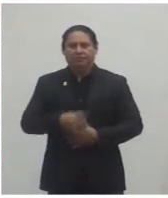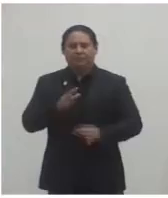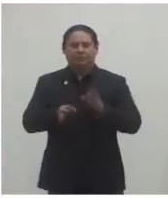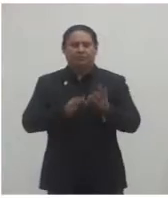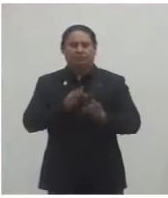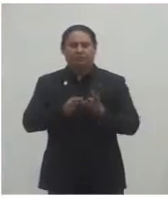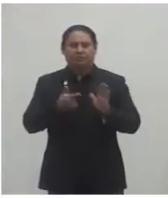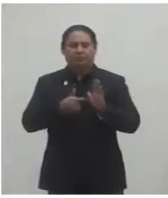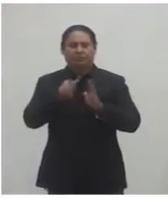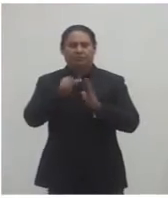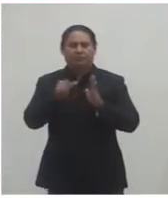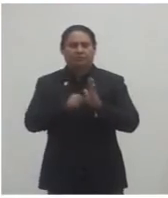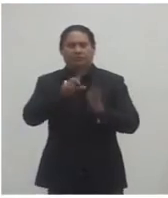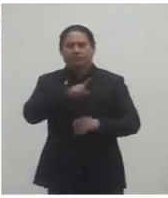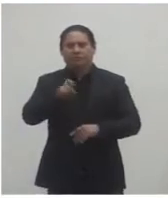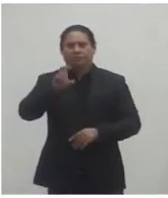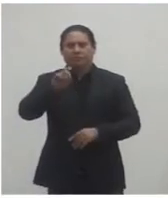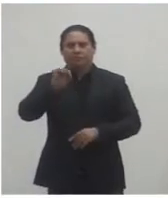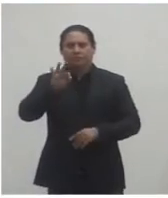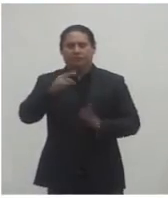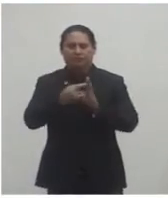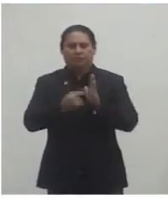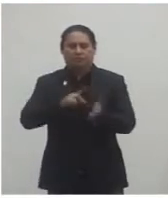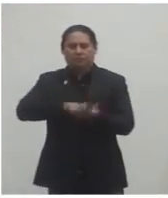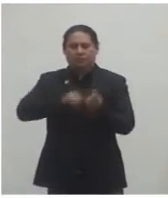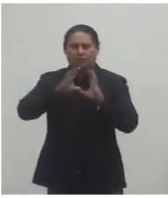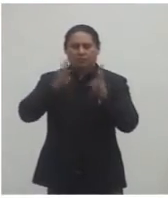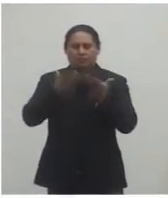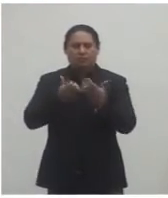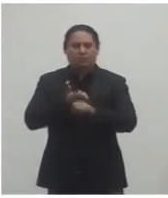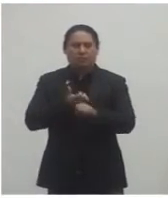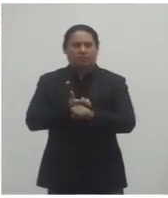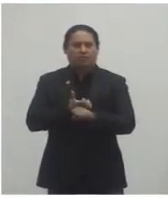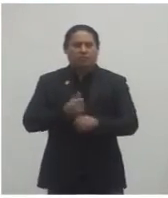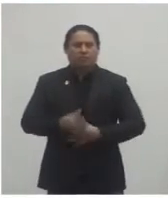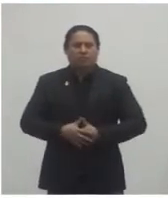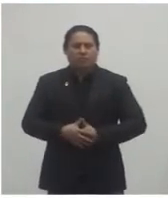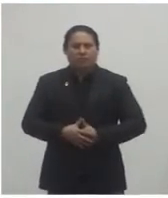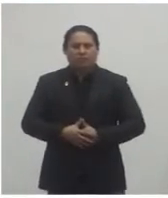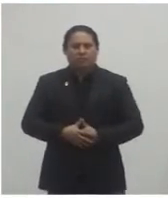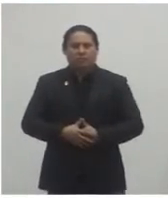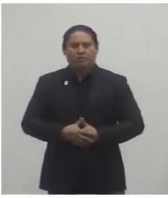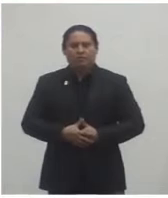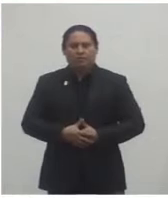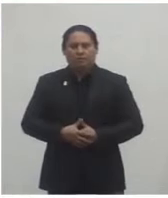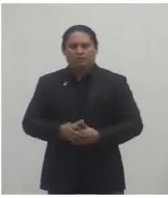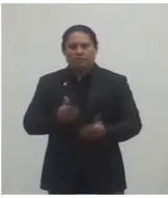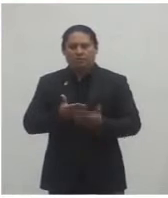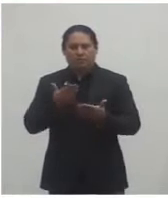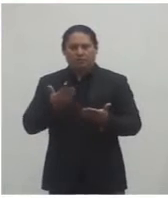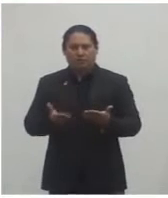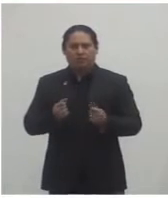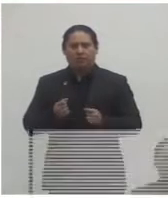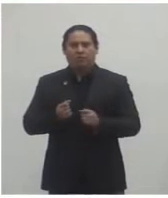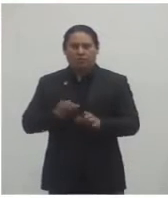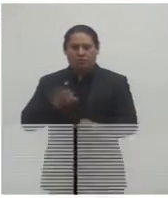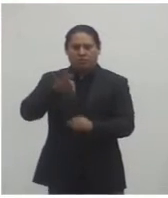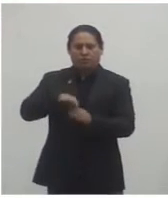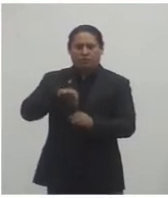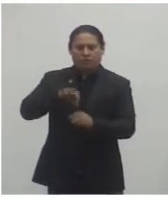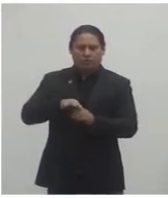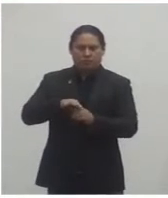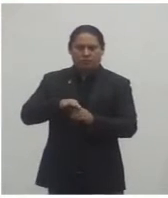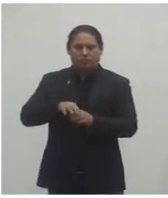En cumplimiento al artículo 133 del Reglamento Interior de este propio Poder Legislativo, procedemos a someter la